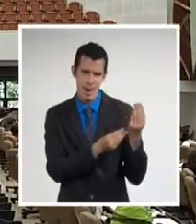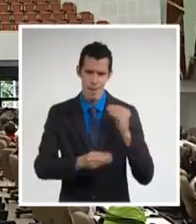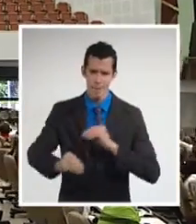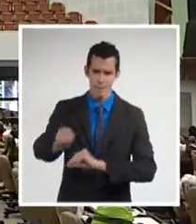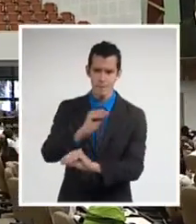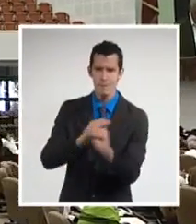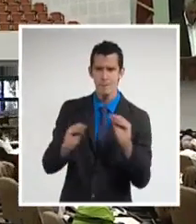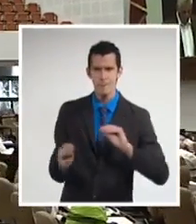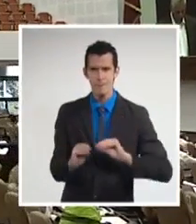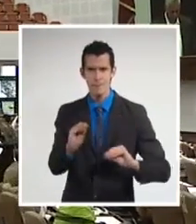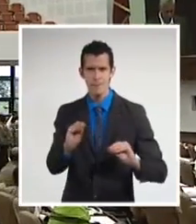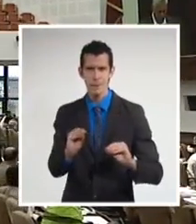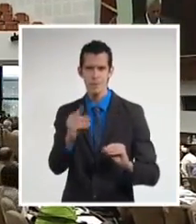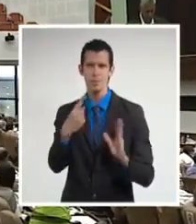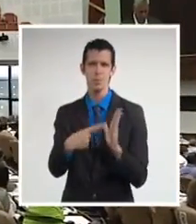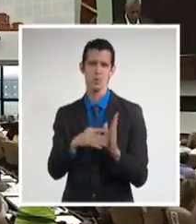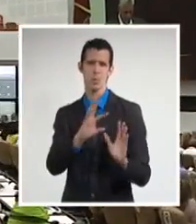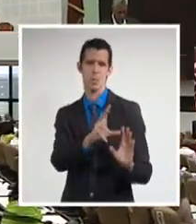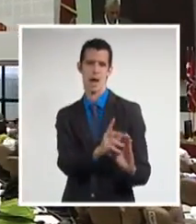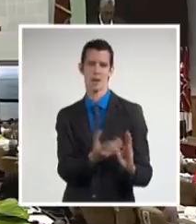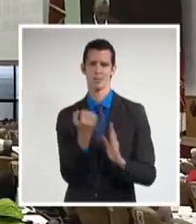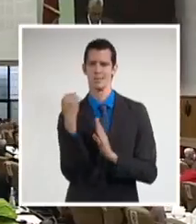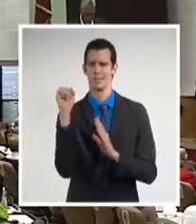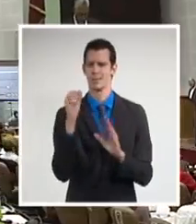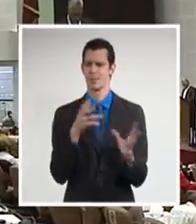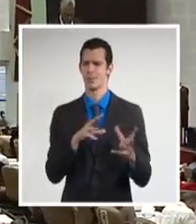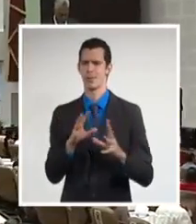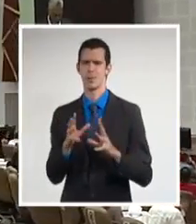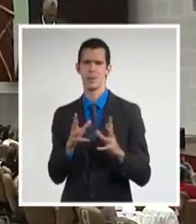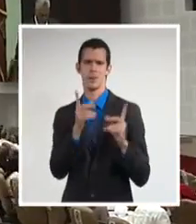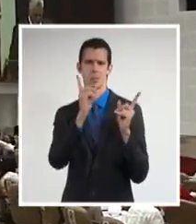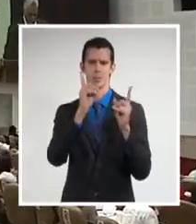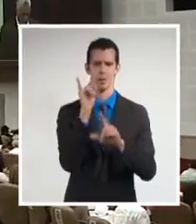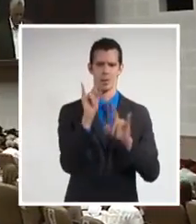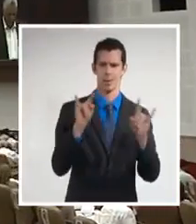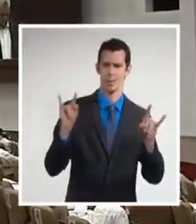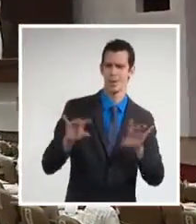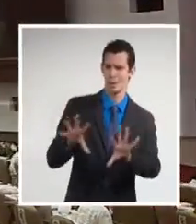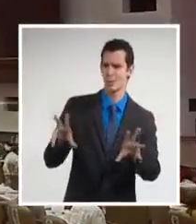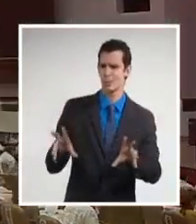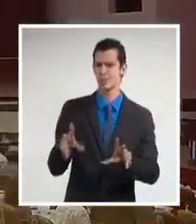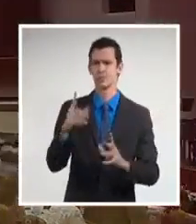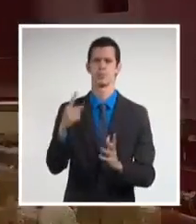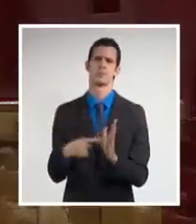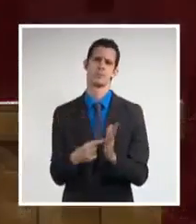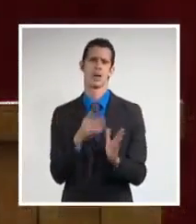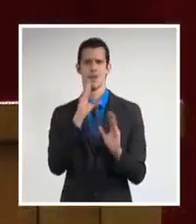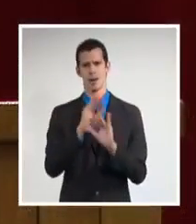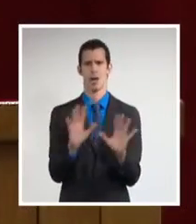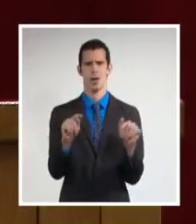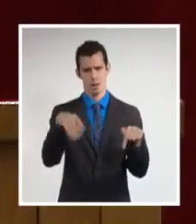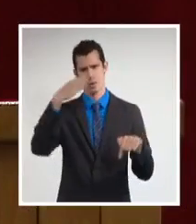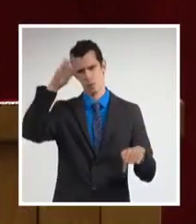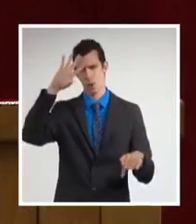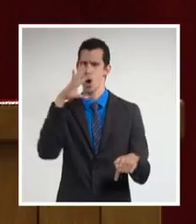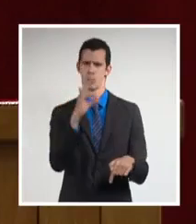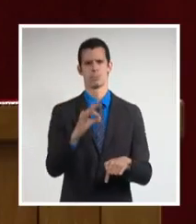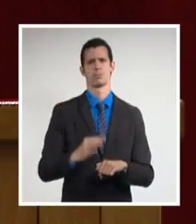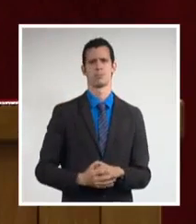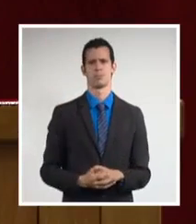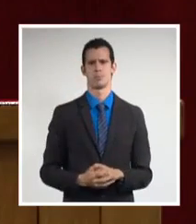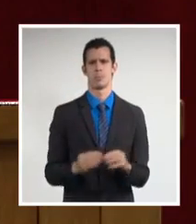caso, el circo en que deviene la escena política de esos países se basa en ataques al contrario de la índole que sea